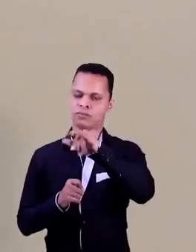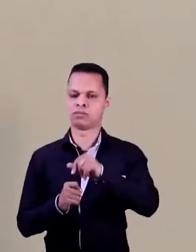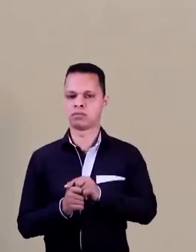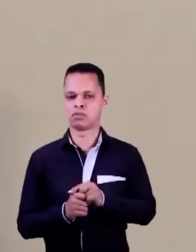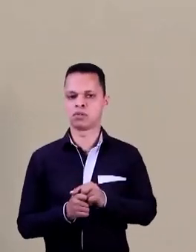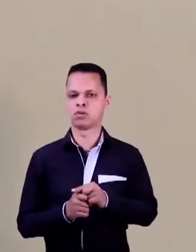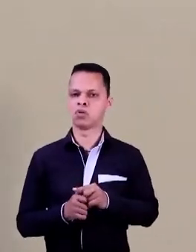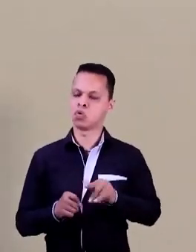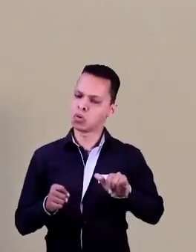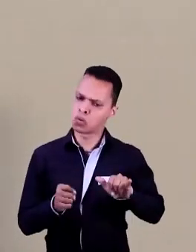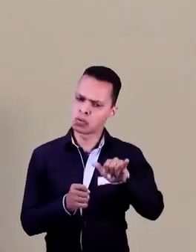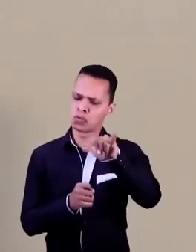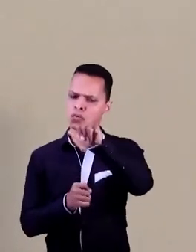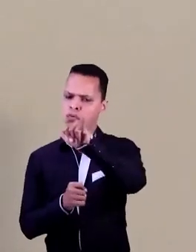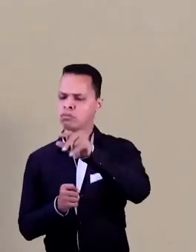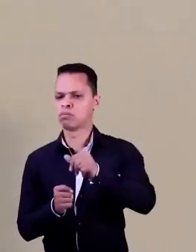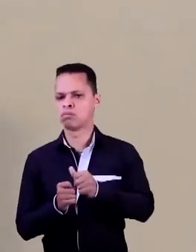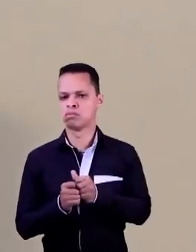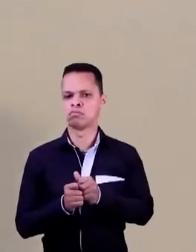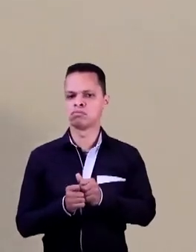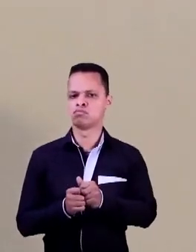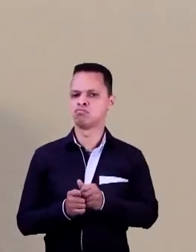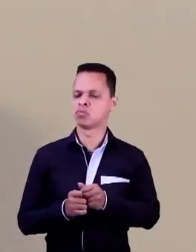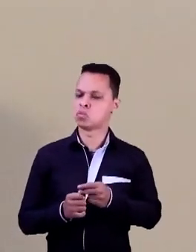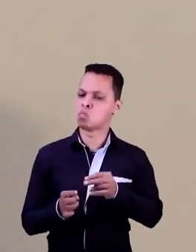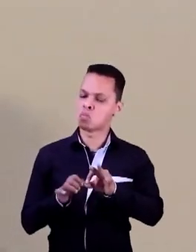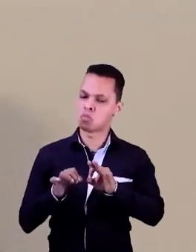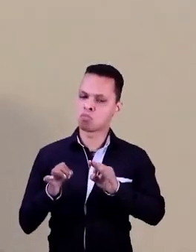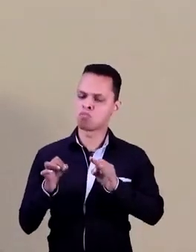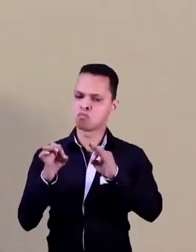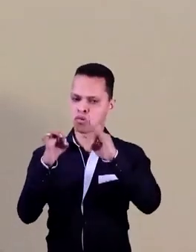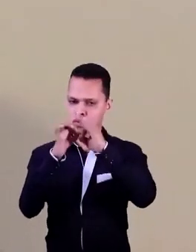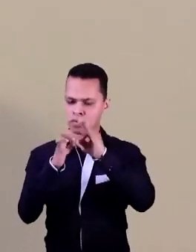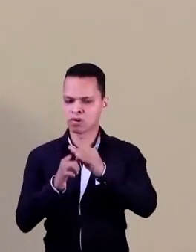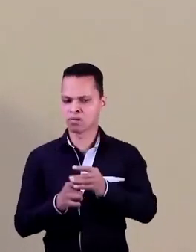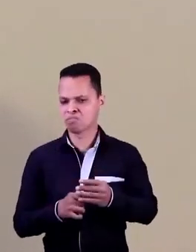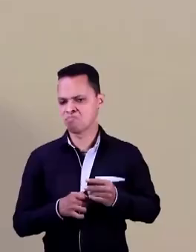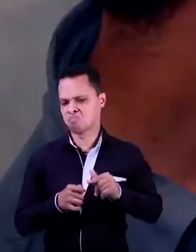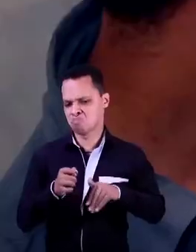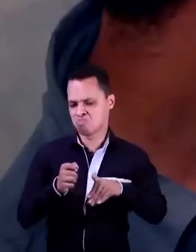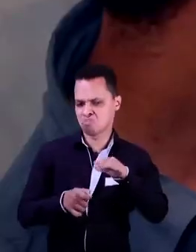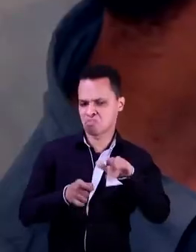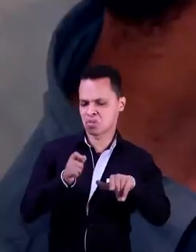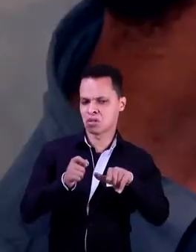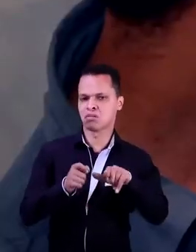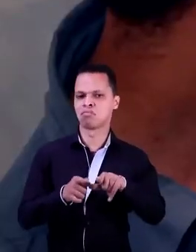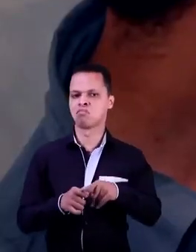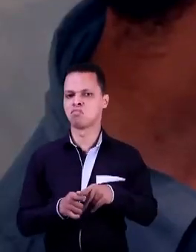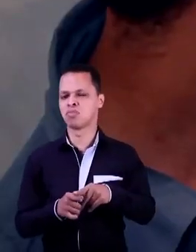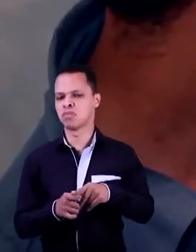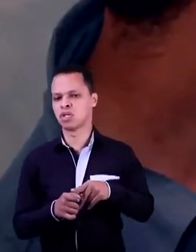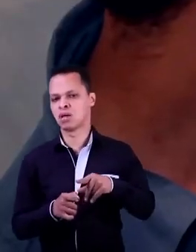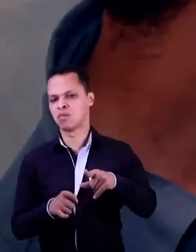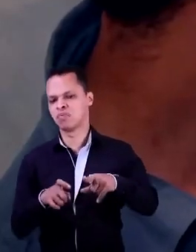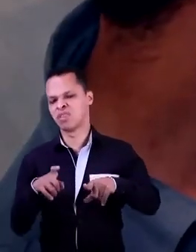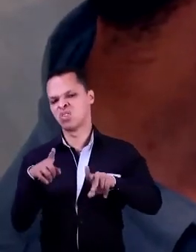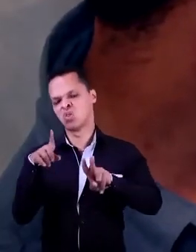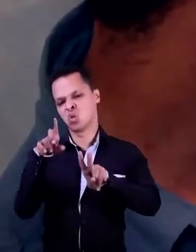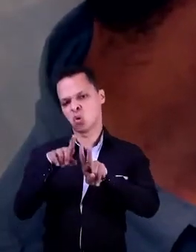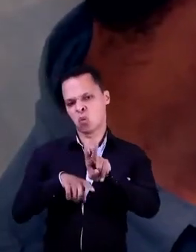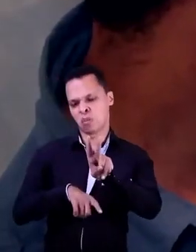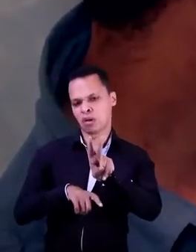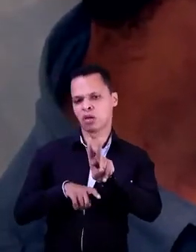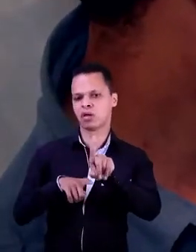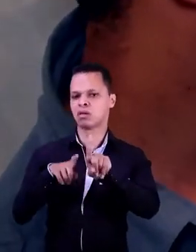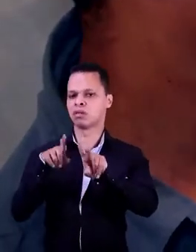excursiones. Con las excursiones, es muy importante, siempre son por ahí cada